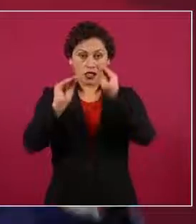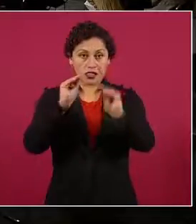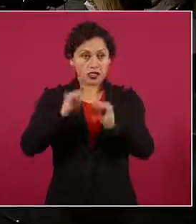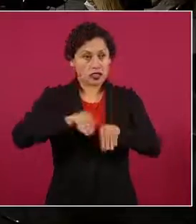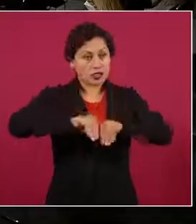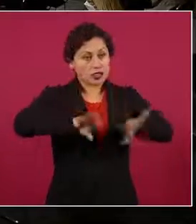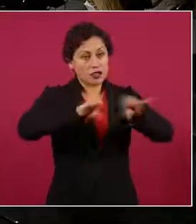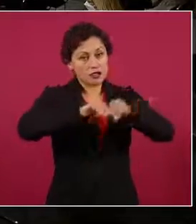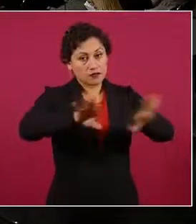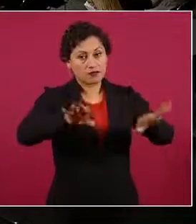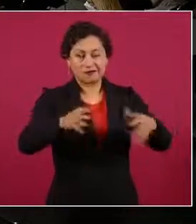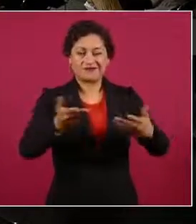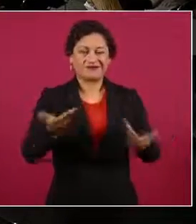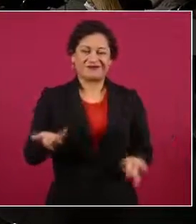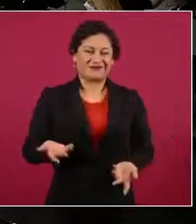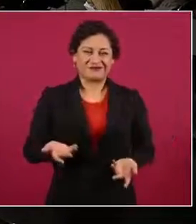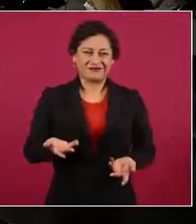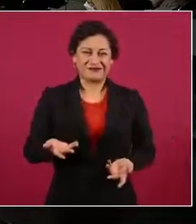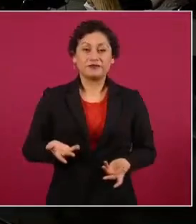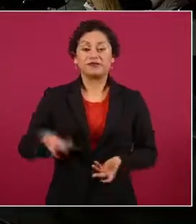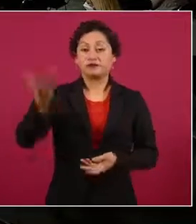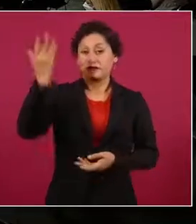porque